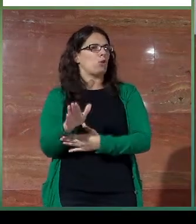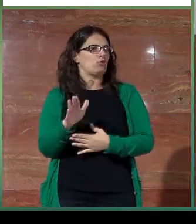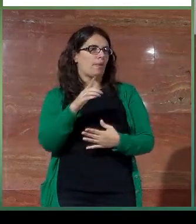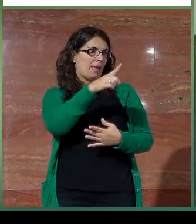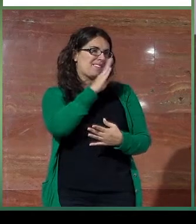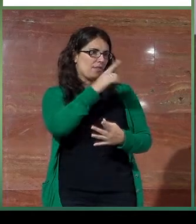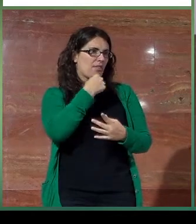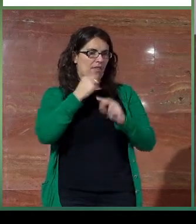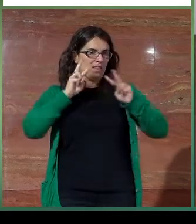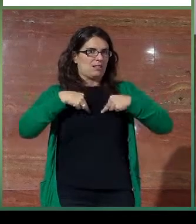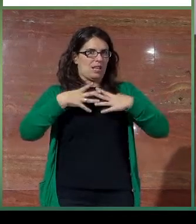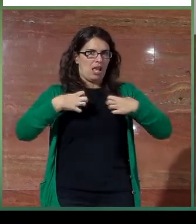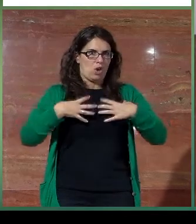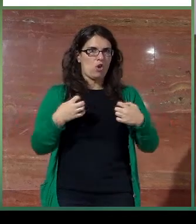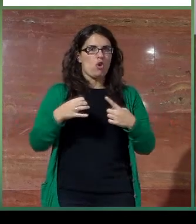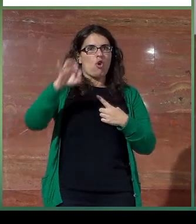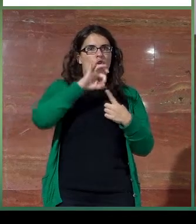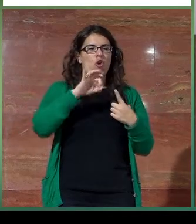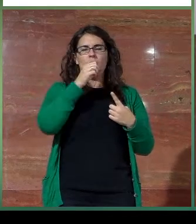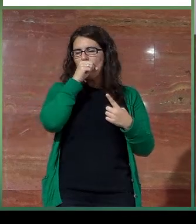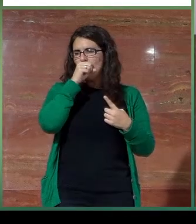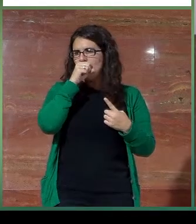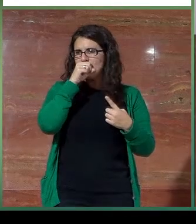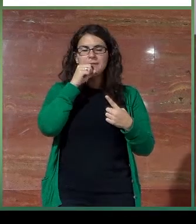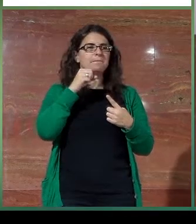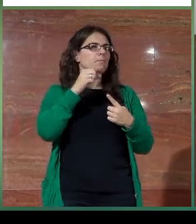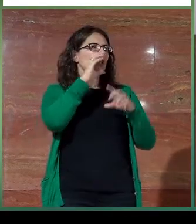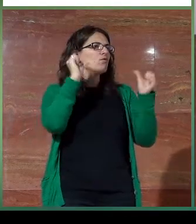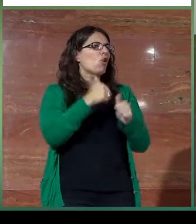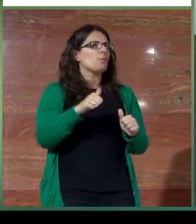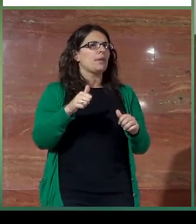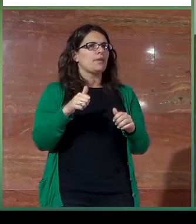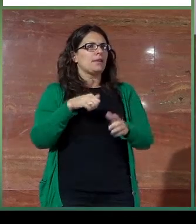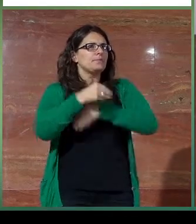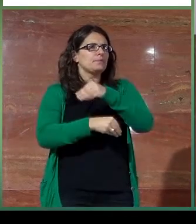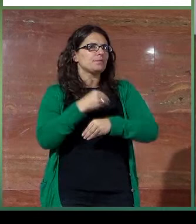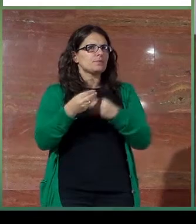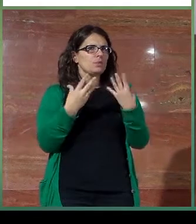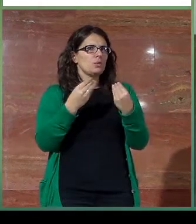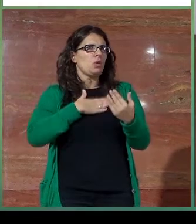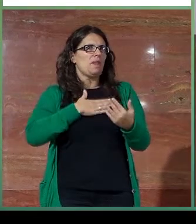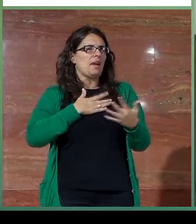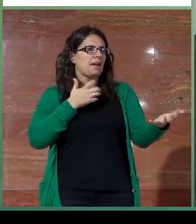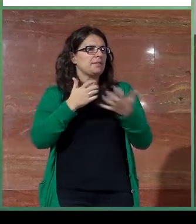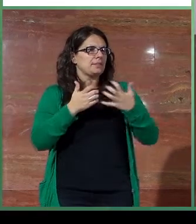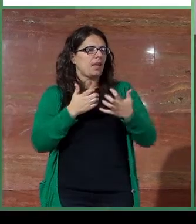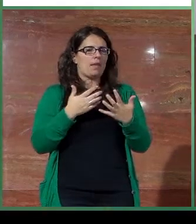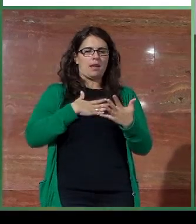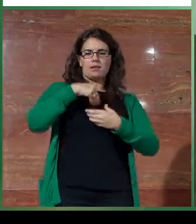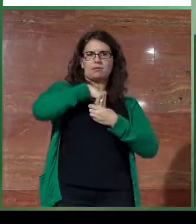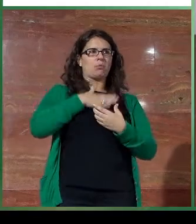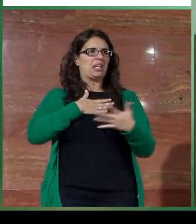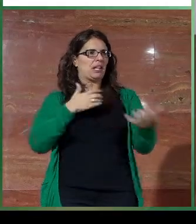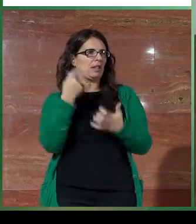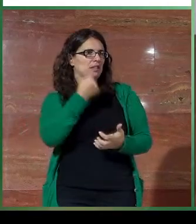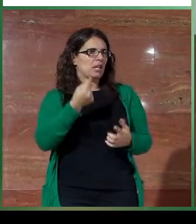ser sintomatología de una forma de pensar muy propia del artista. Pero en la